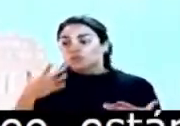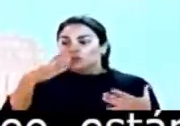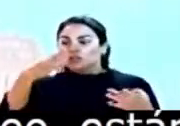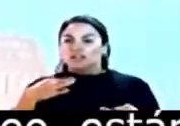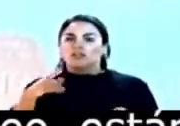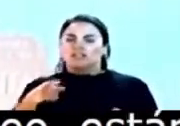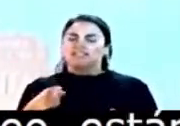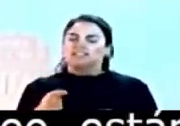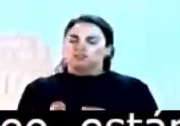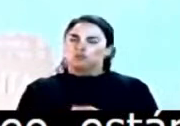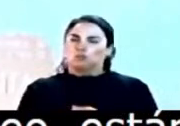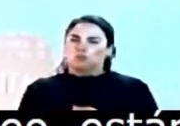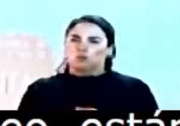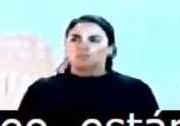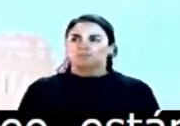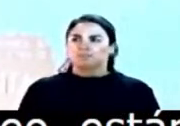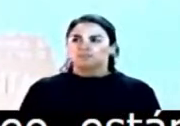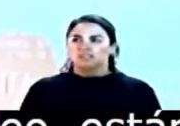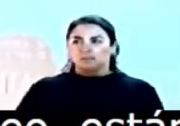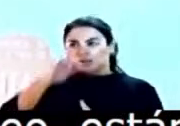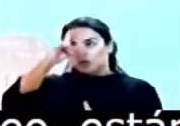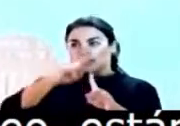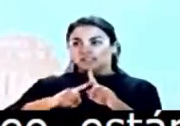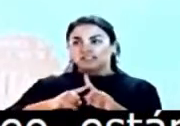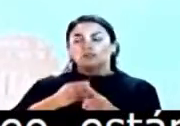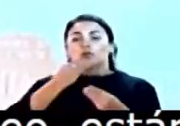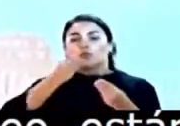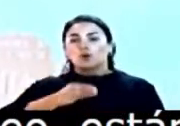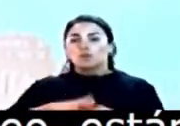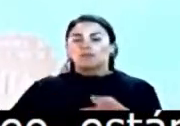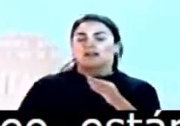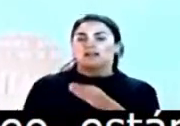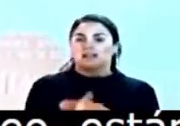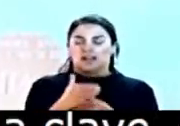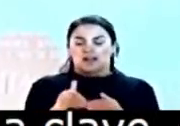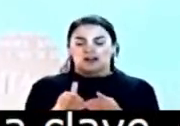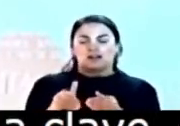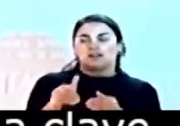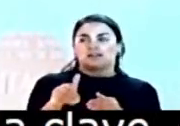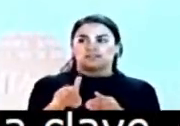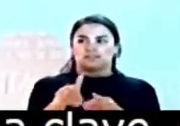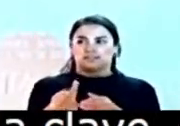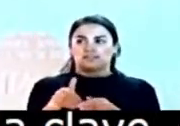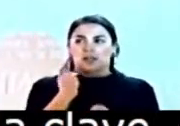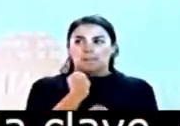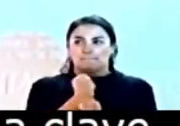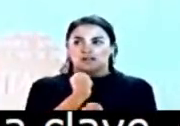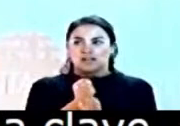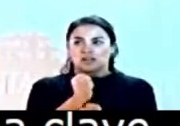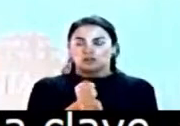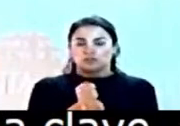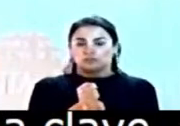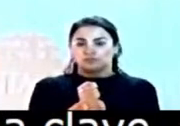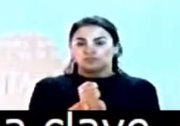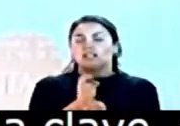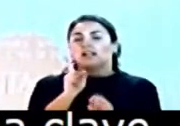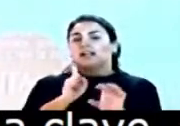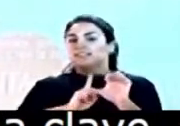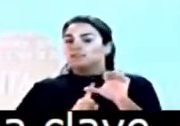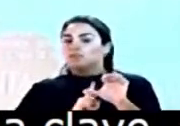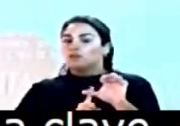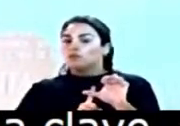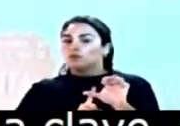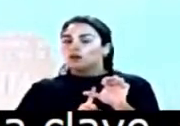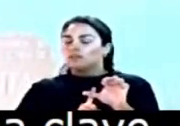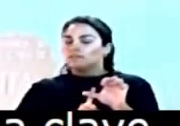la clave. Y para ese gran objetivo de la creación de empleo, Extremadura